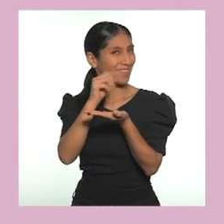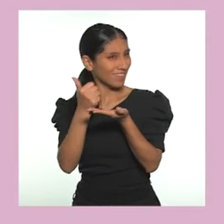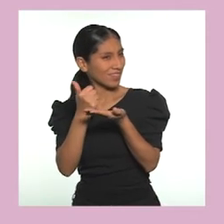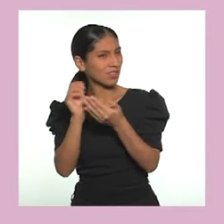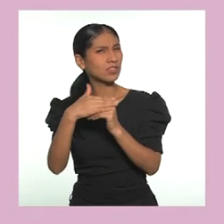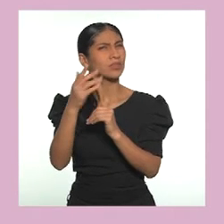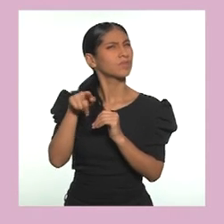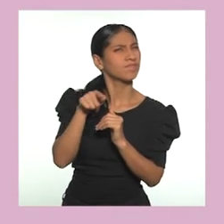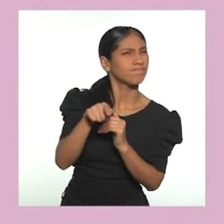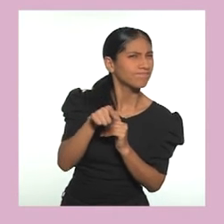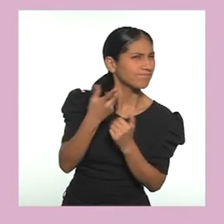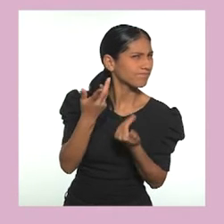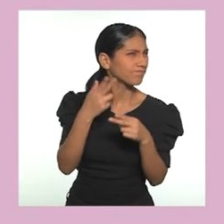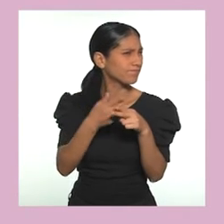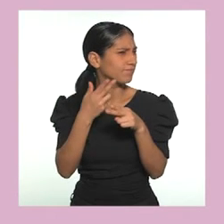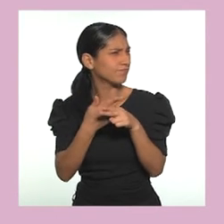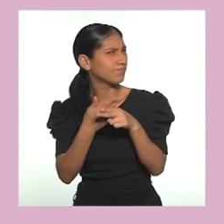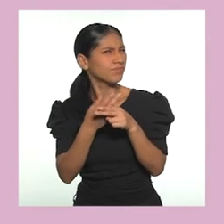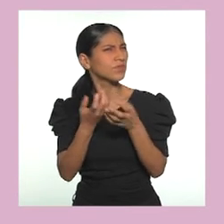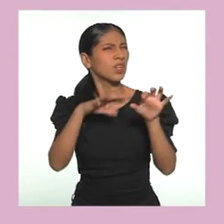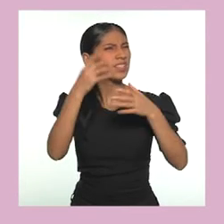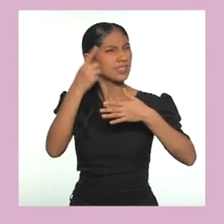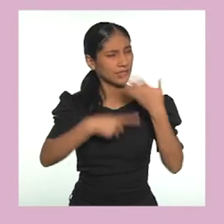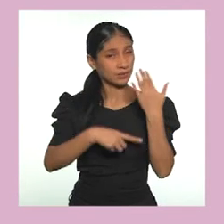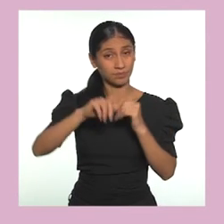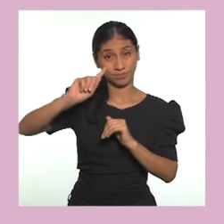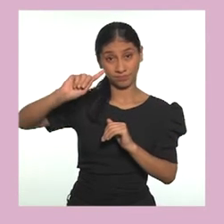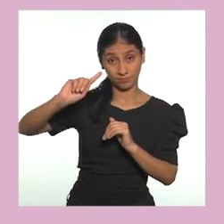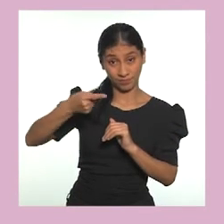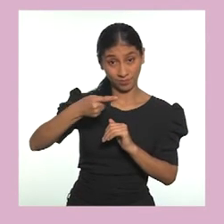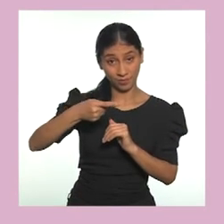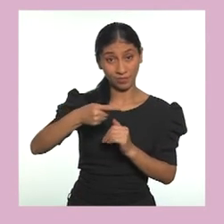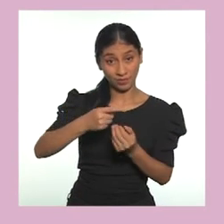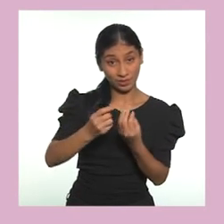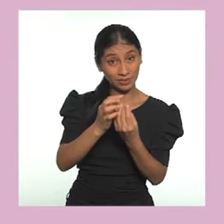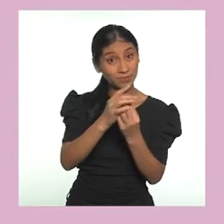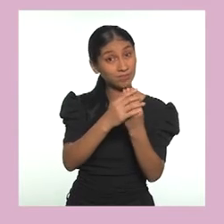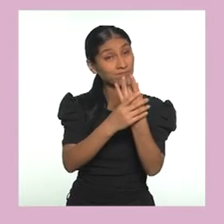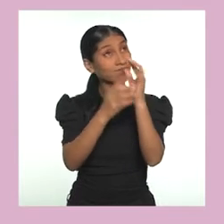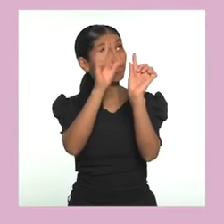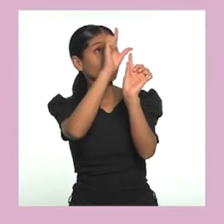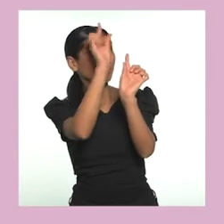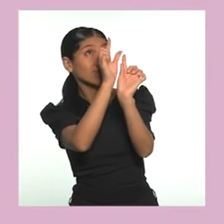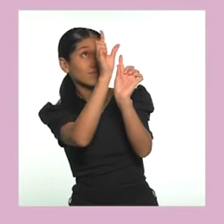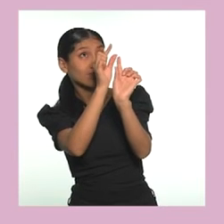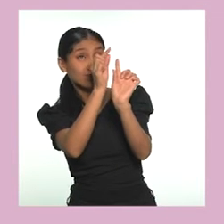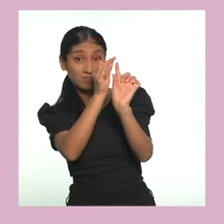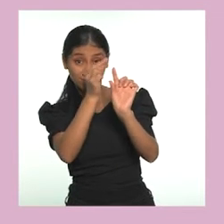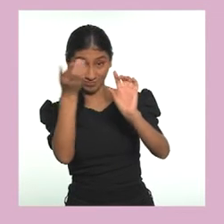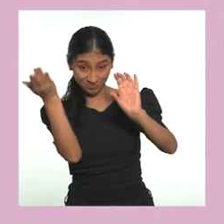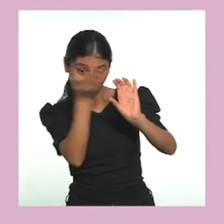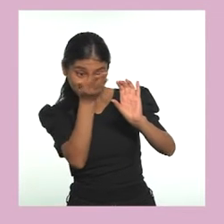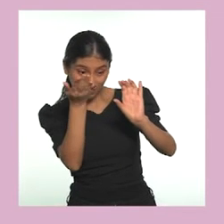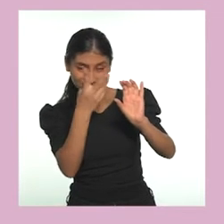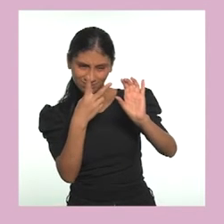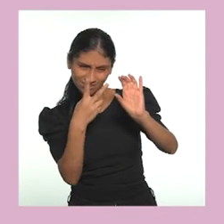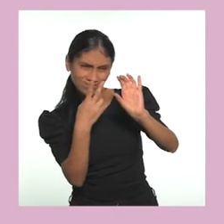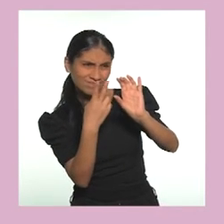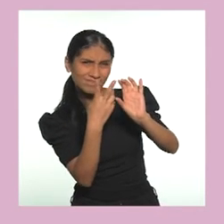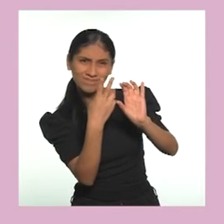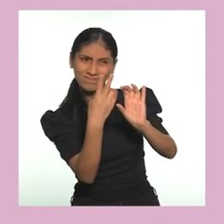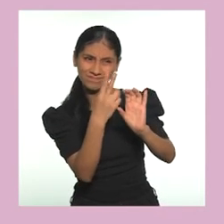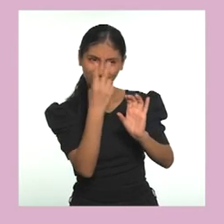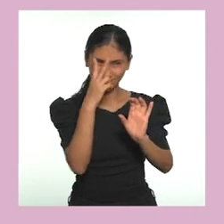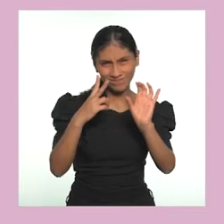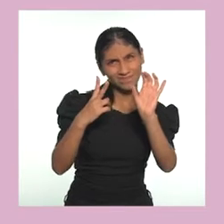cómo hacemos, abuelita? Primero tenemos que cortar las hierbas que queremos secar. Aquí tengo